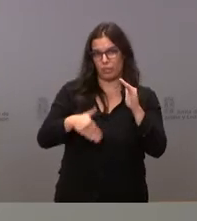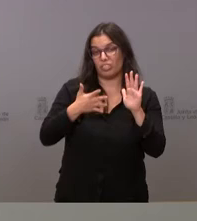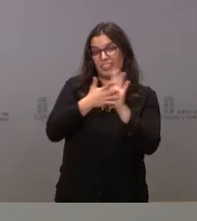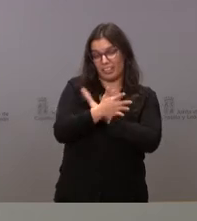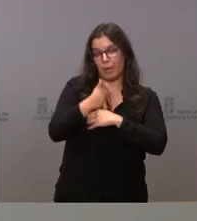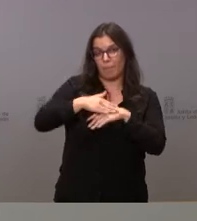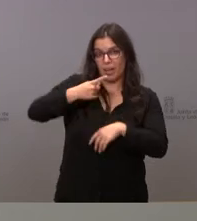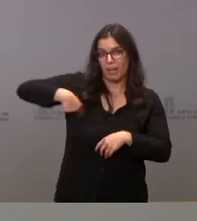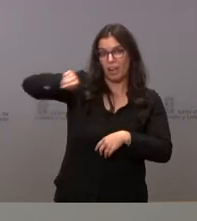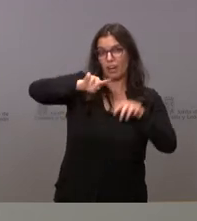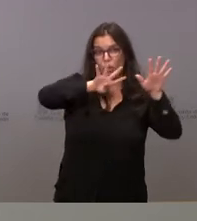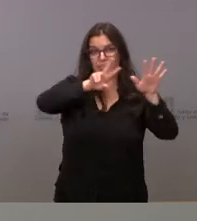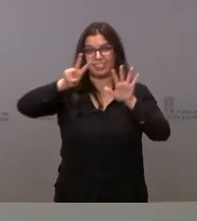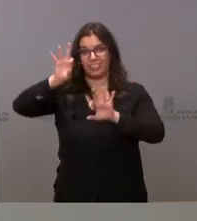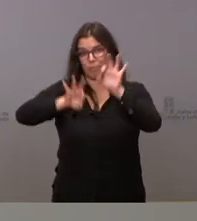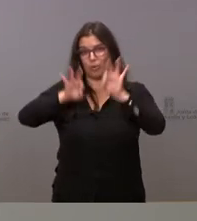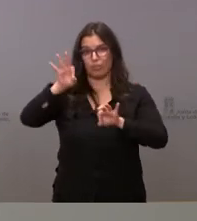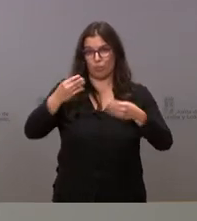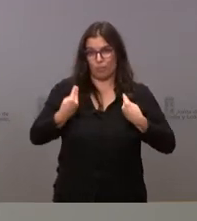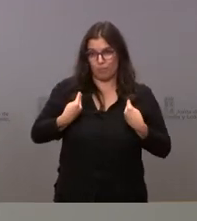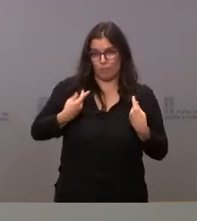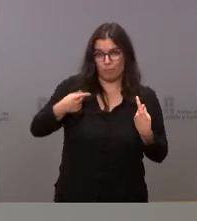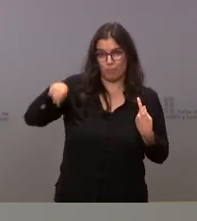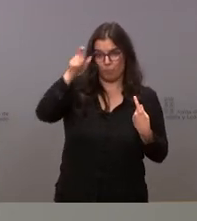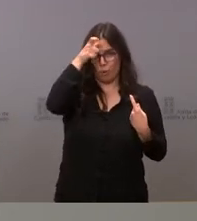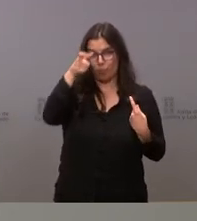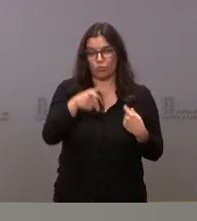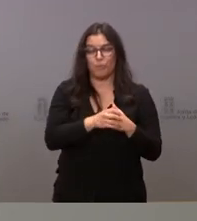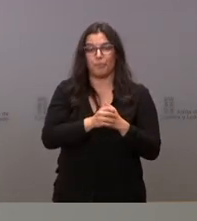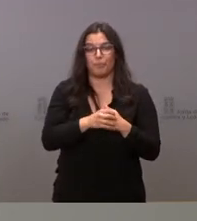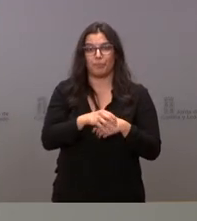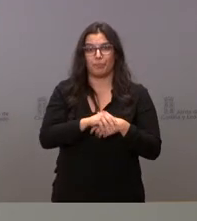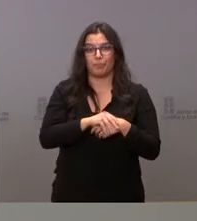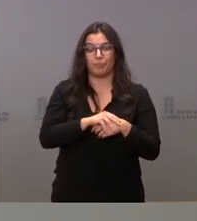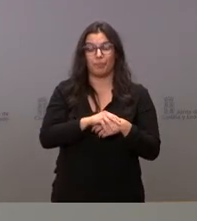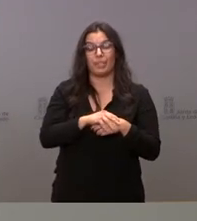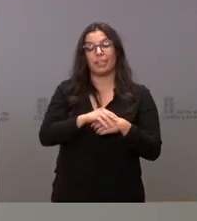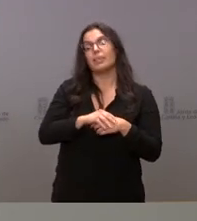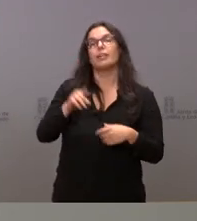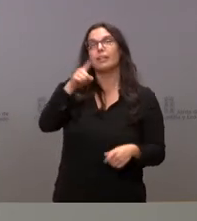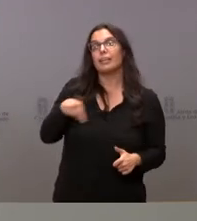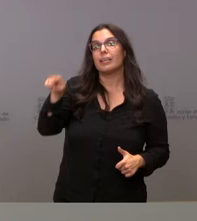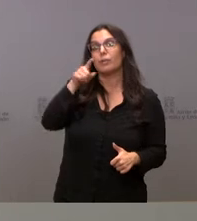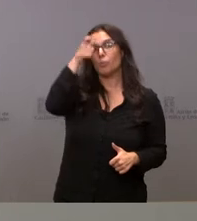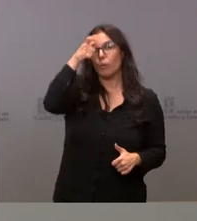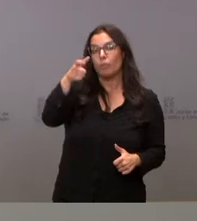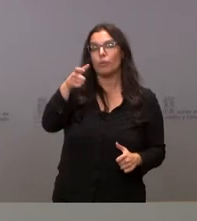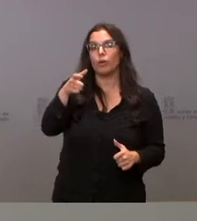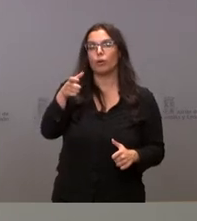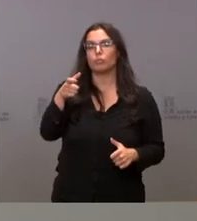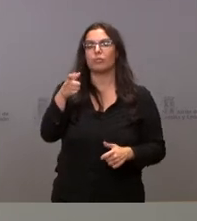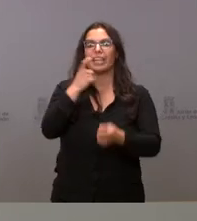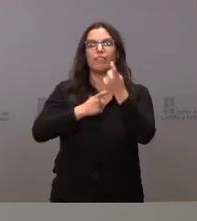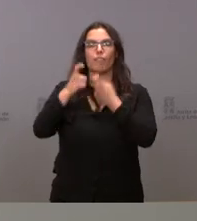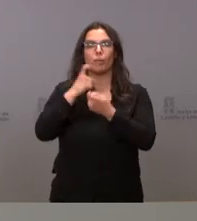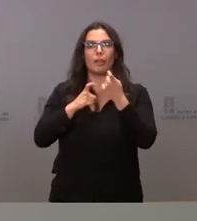97% de nuestros municipios. En este caso, estos municipios, aparte, obviamente, de publicar aquella información a